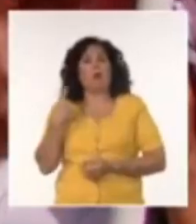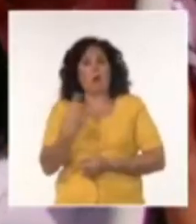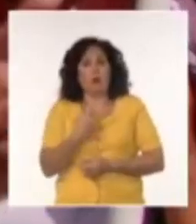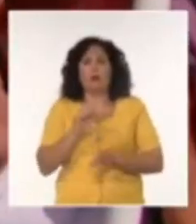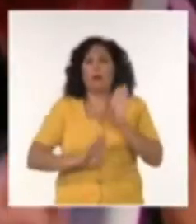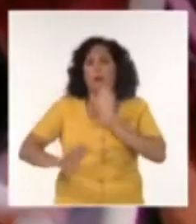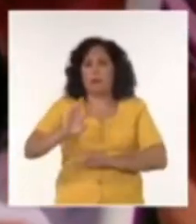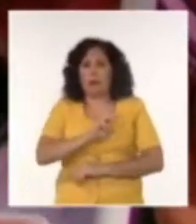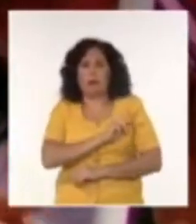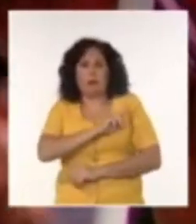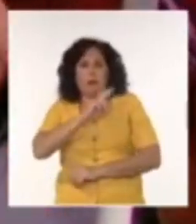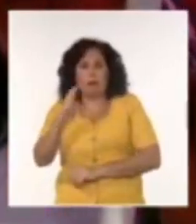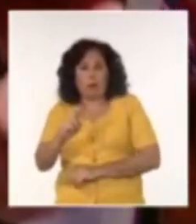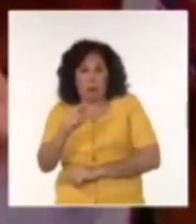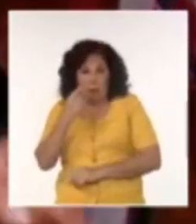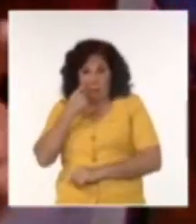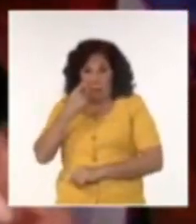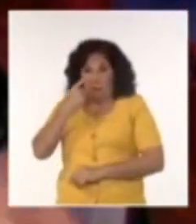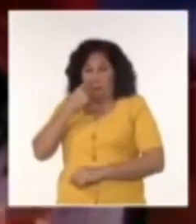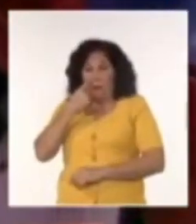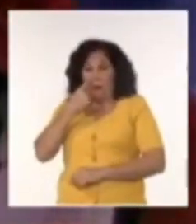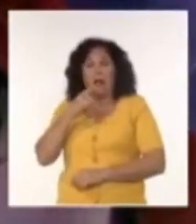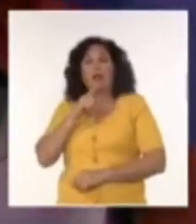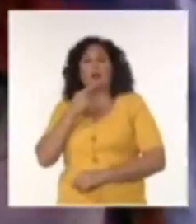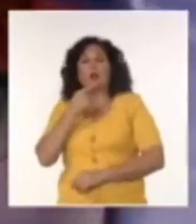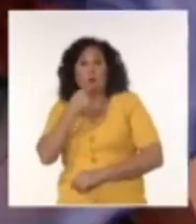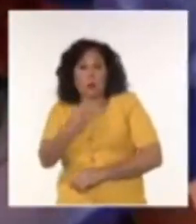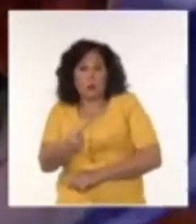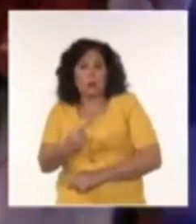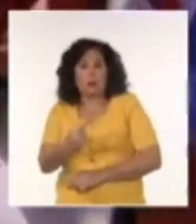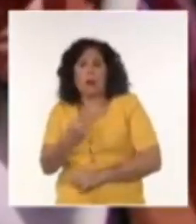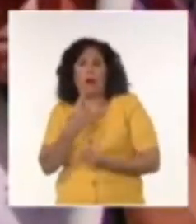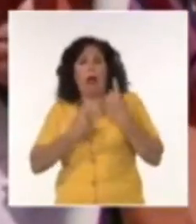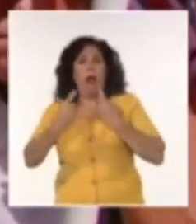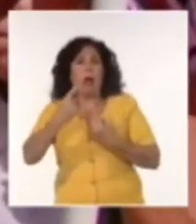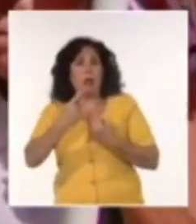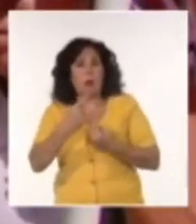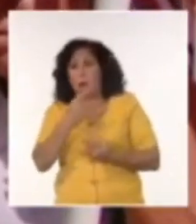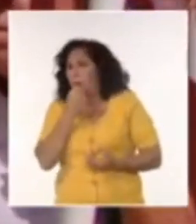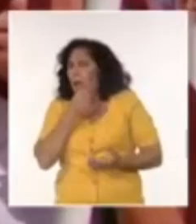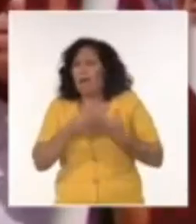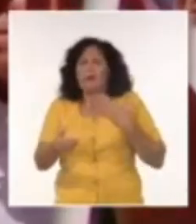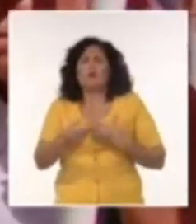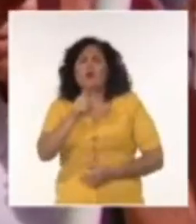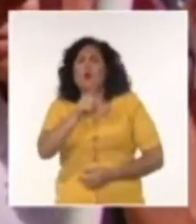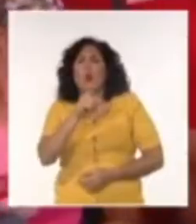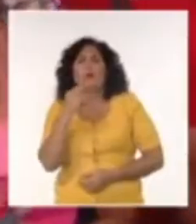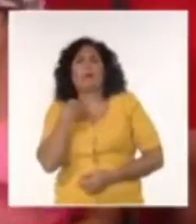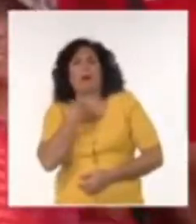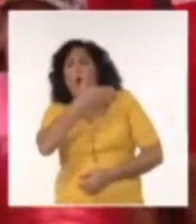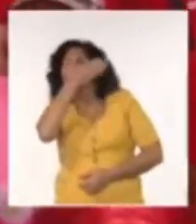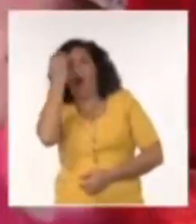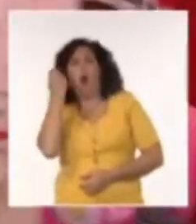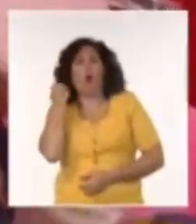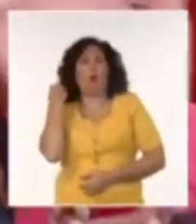decimos a los odiadores de justicia su llamado a la sensatez, y los que no tengan sensatez, bueno, que sea la historia que nos